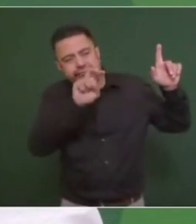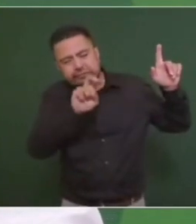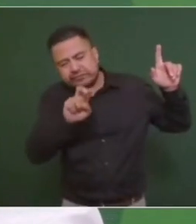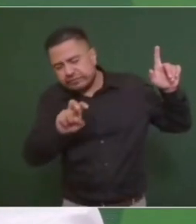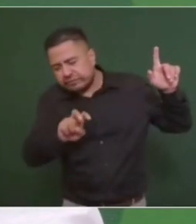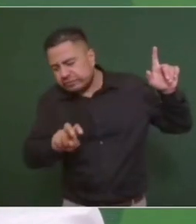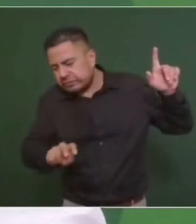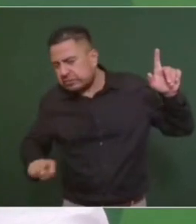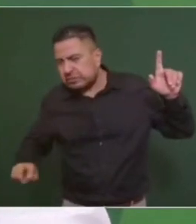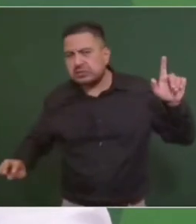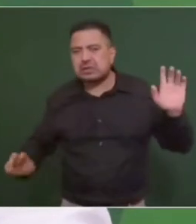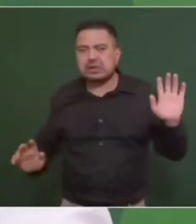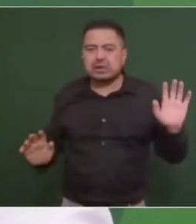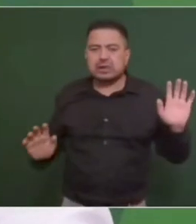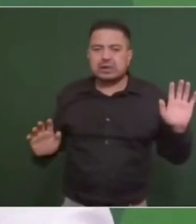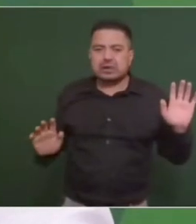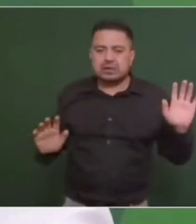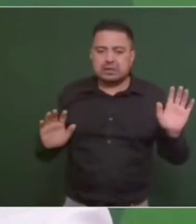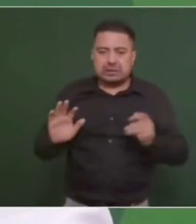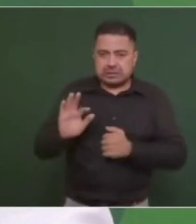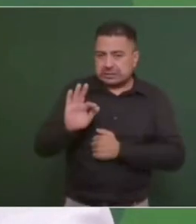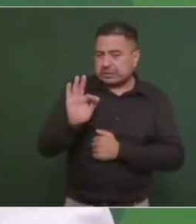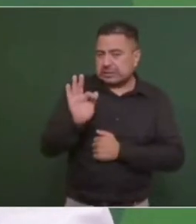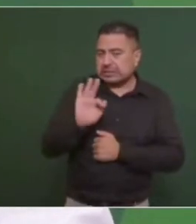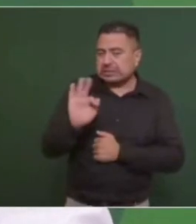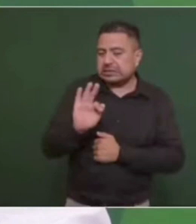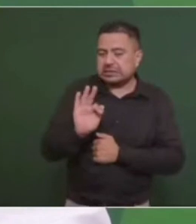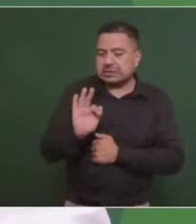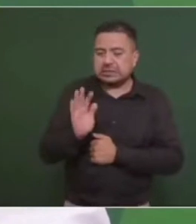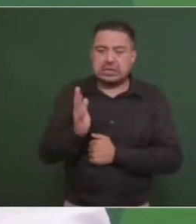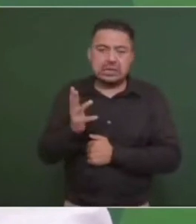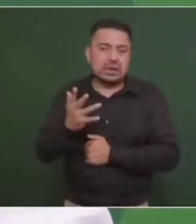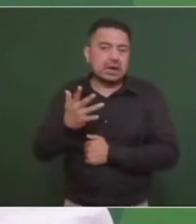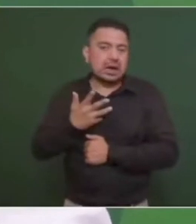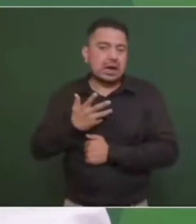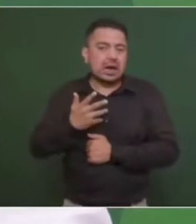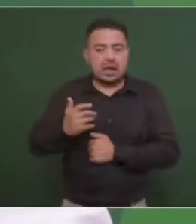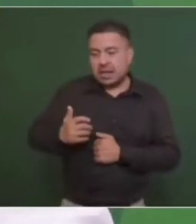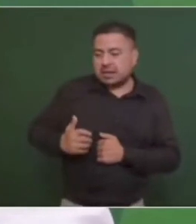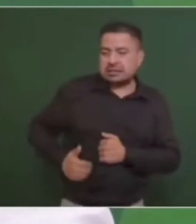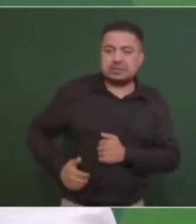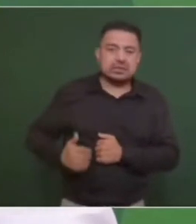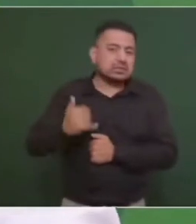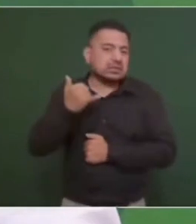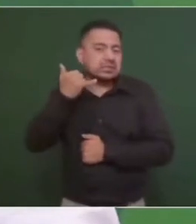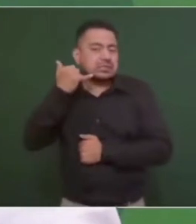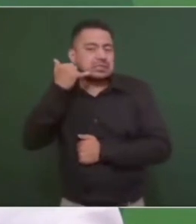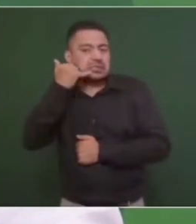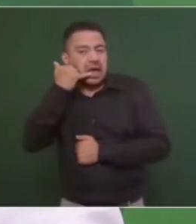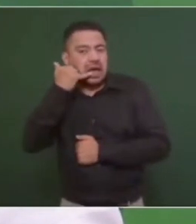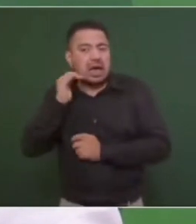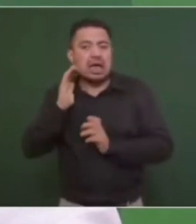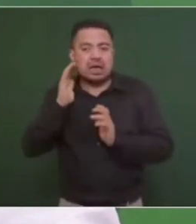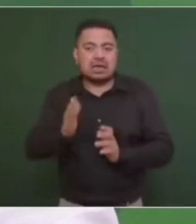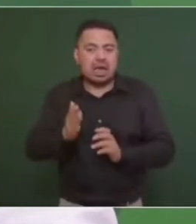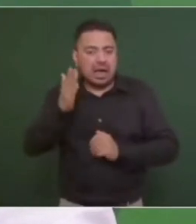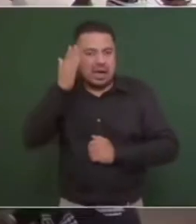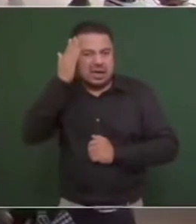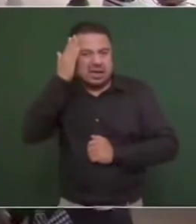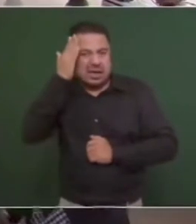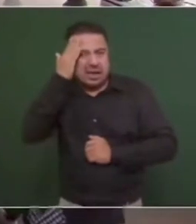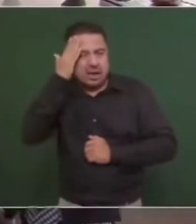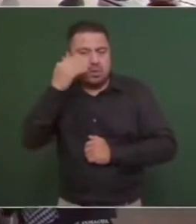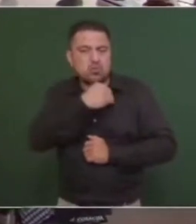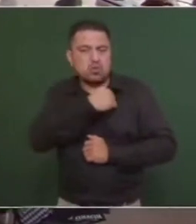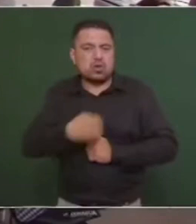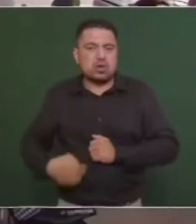este puede ser que haya telefonía celular en una cabecera municipal